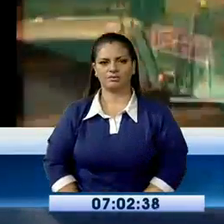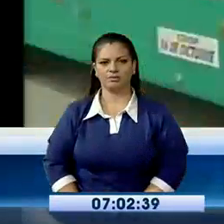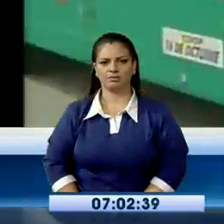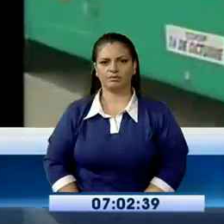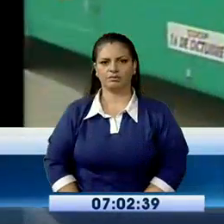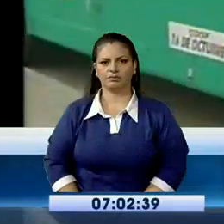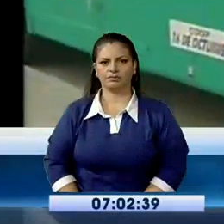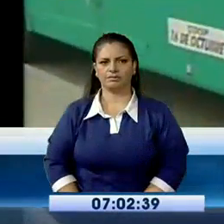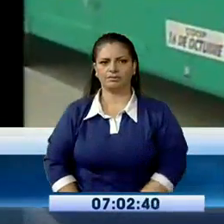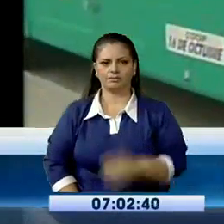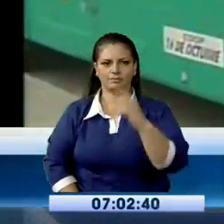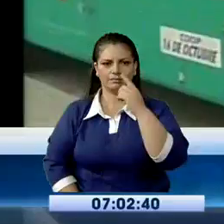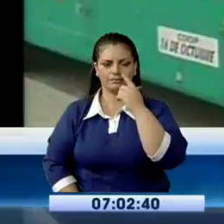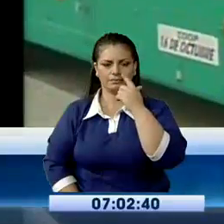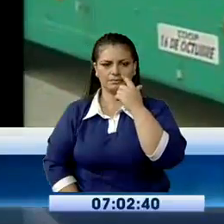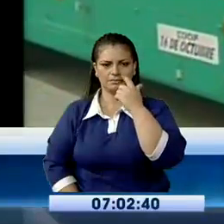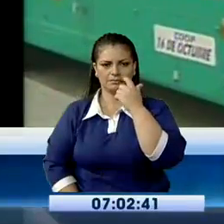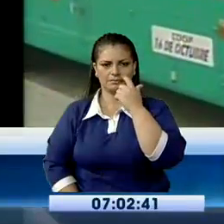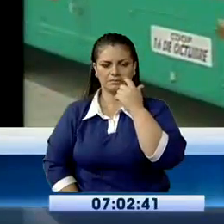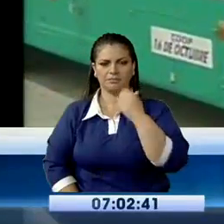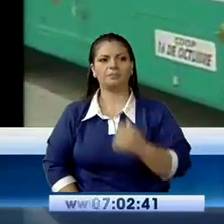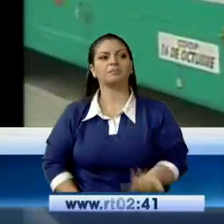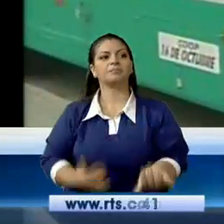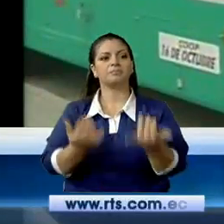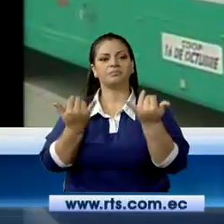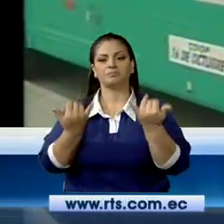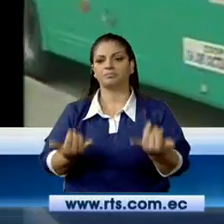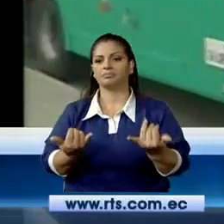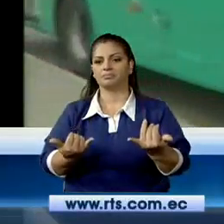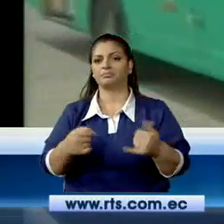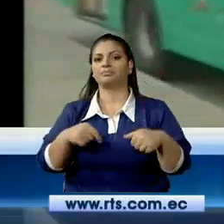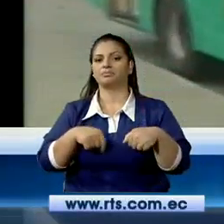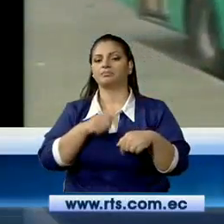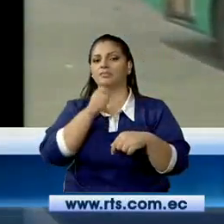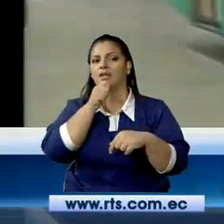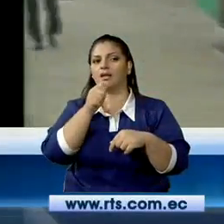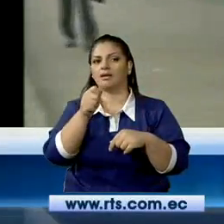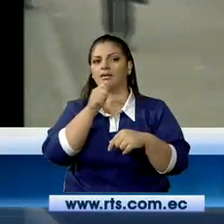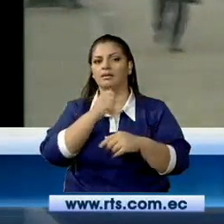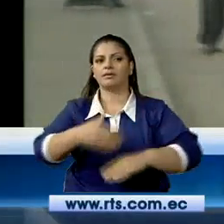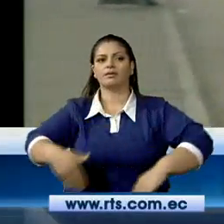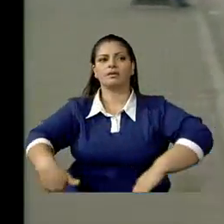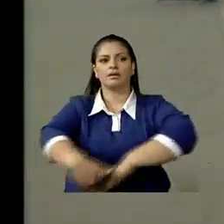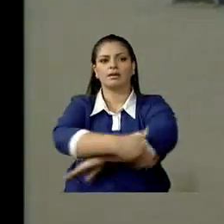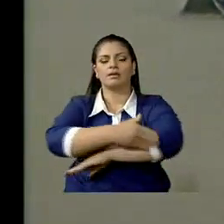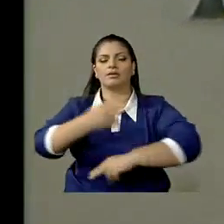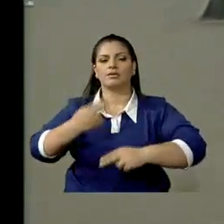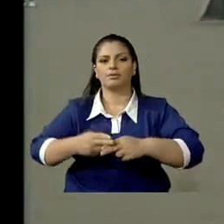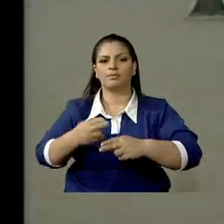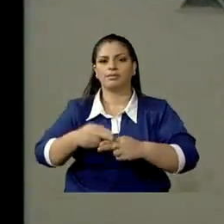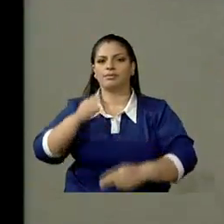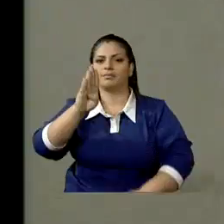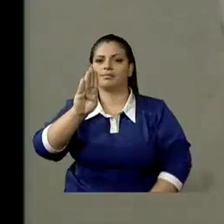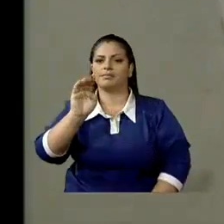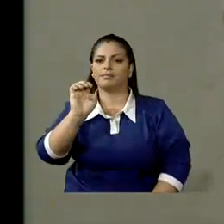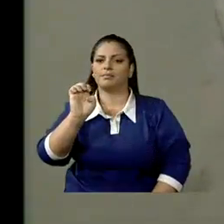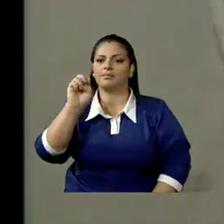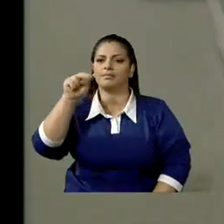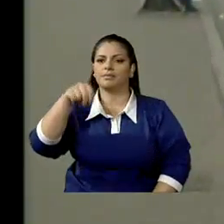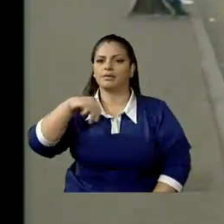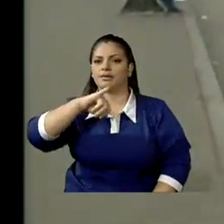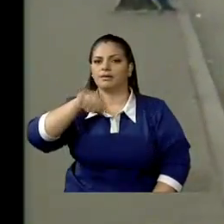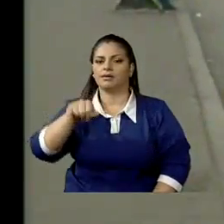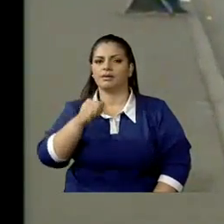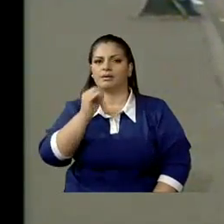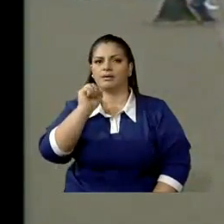nos hemos trasladado, Hugo, Luisa y amigos televidentes, a la avenida Benjamín Carrión, frente a la terminal